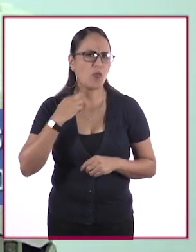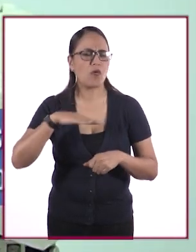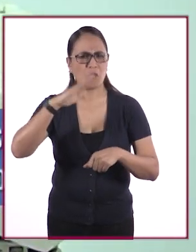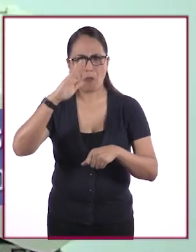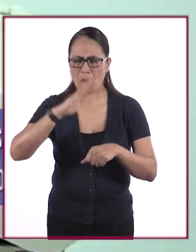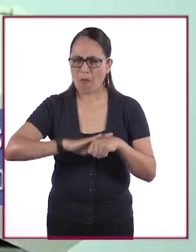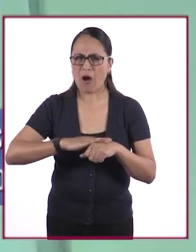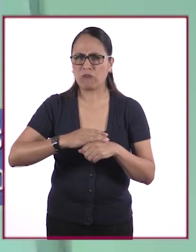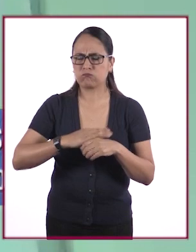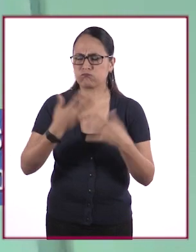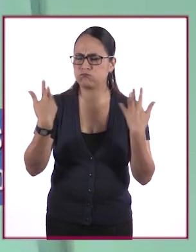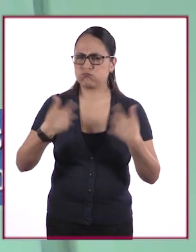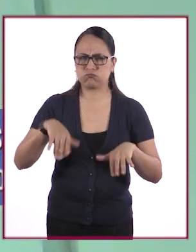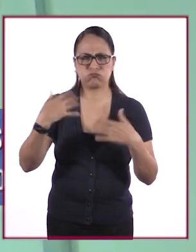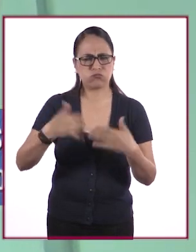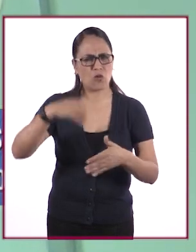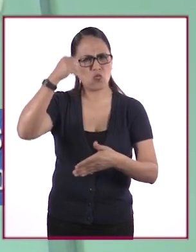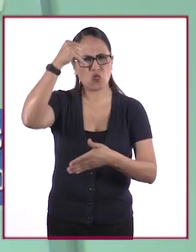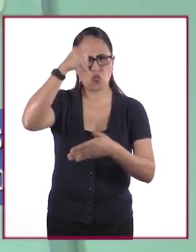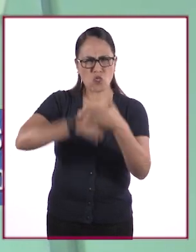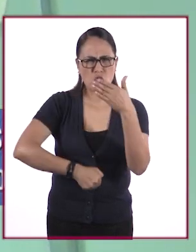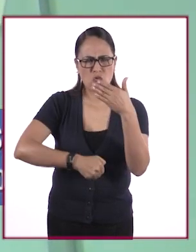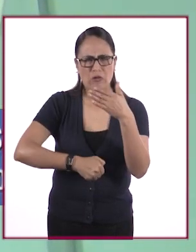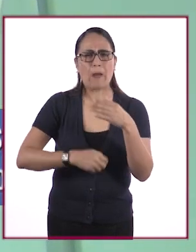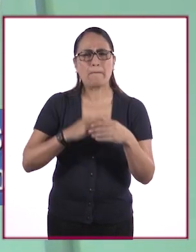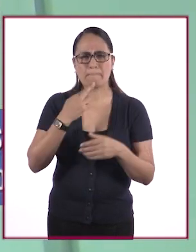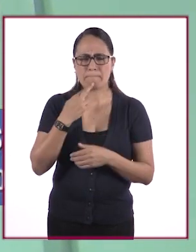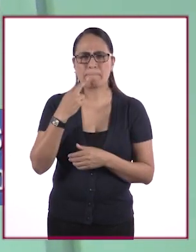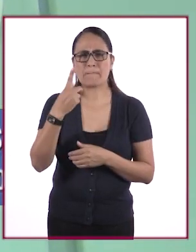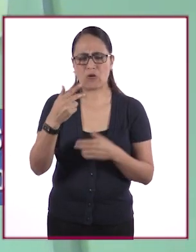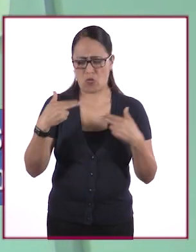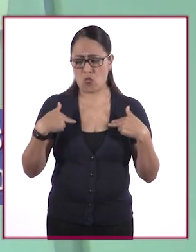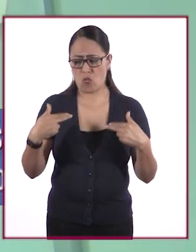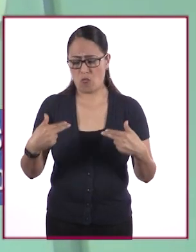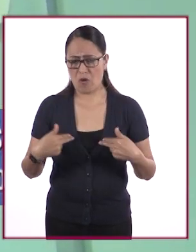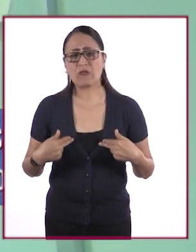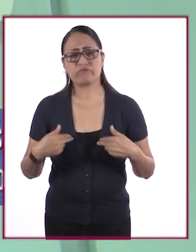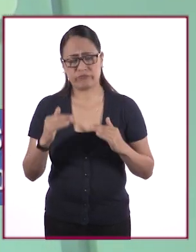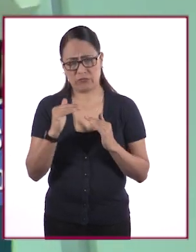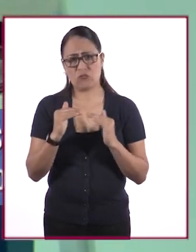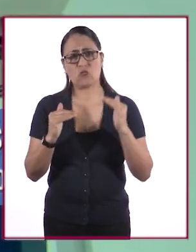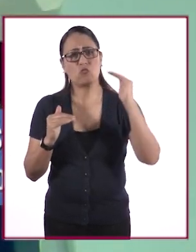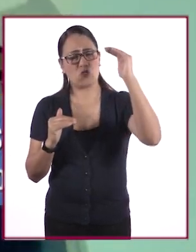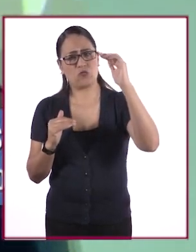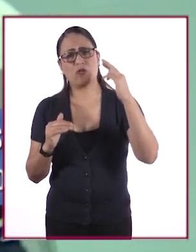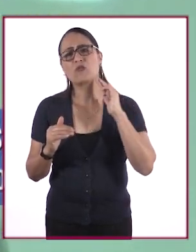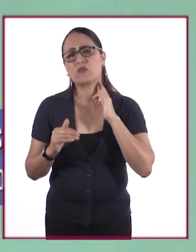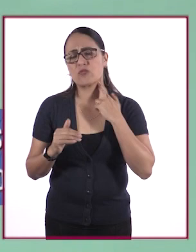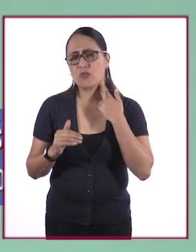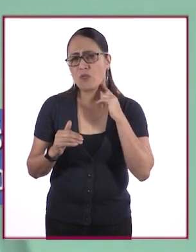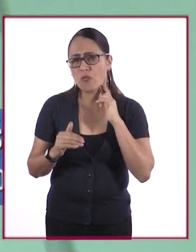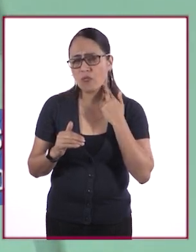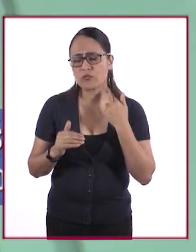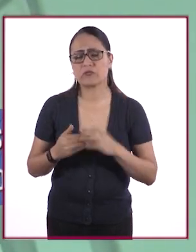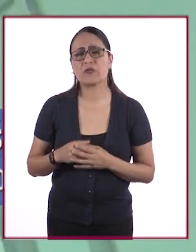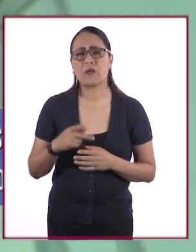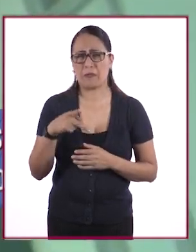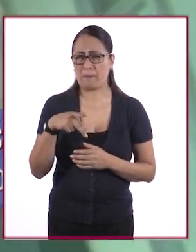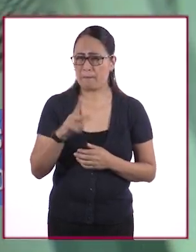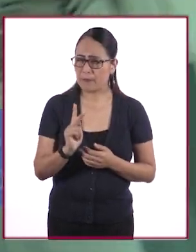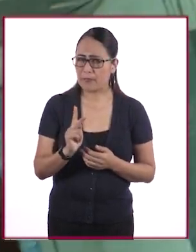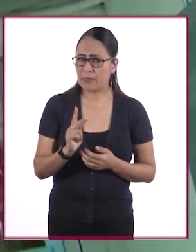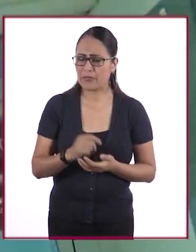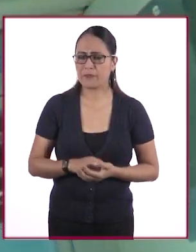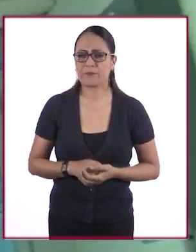completos que en ciertos aspectos van a ser mejores que los seres humanos. Pero no creo que lleguemos